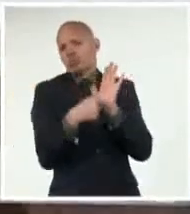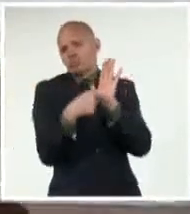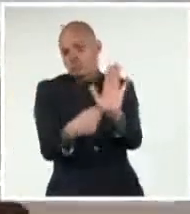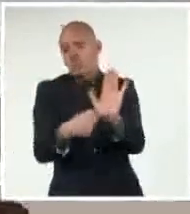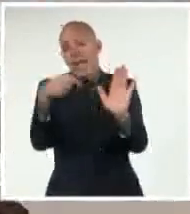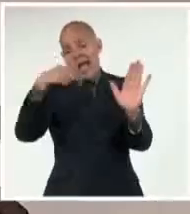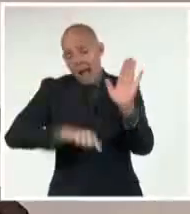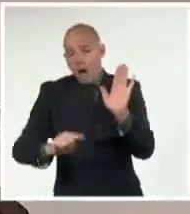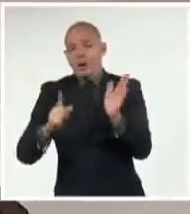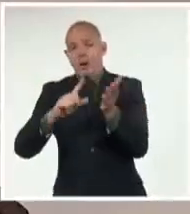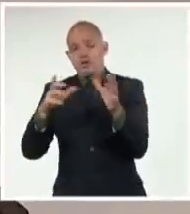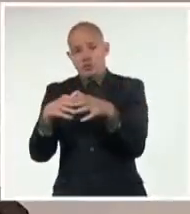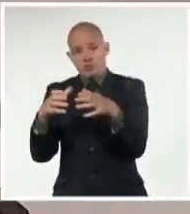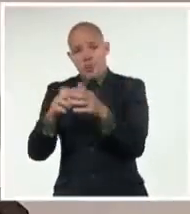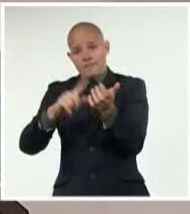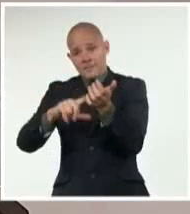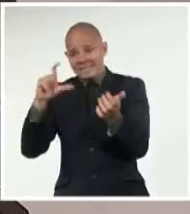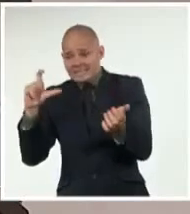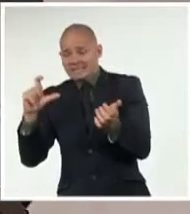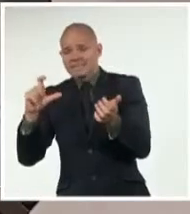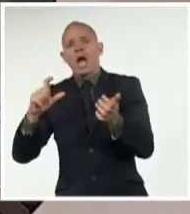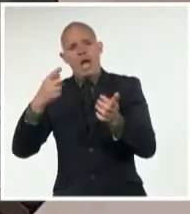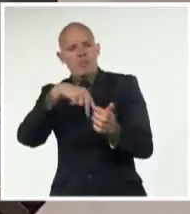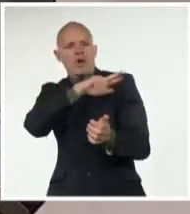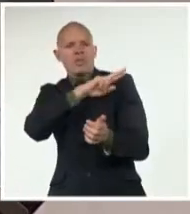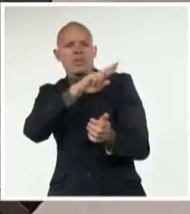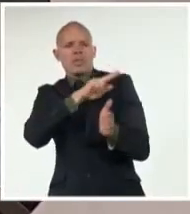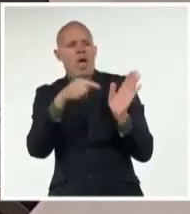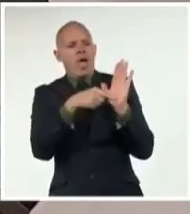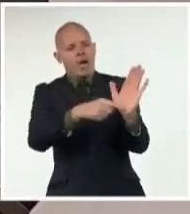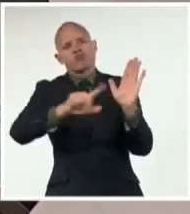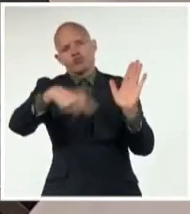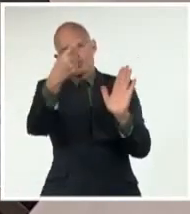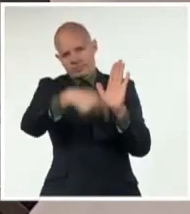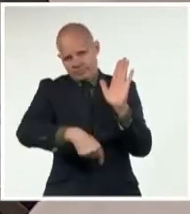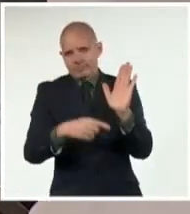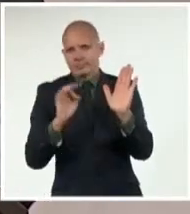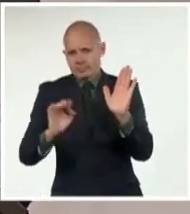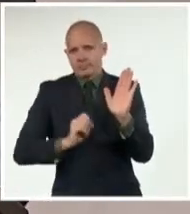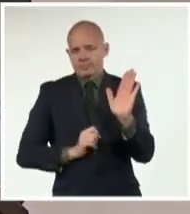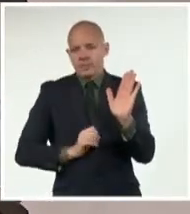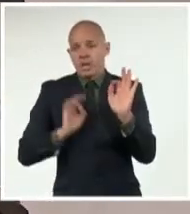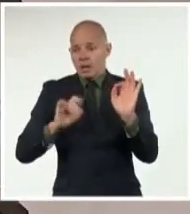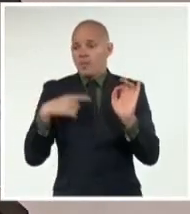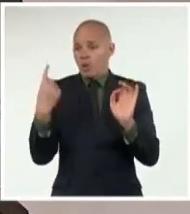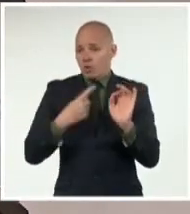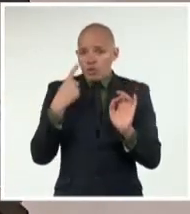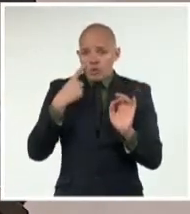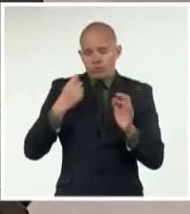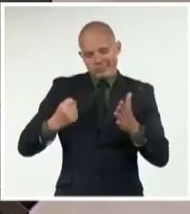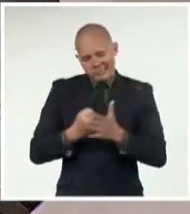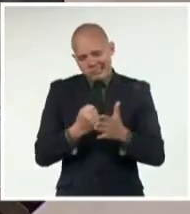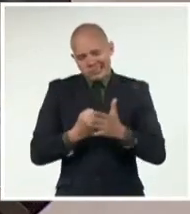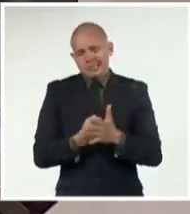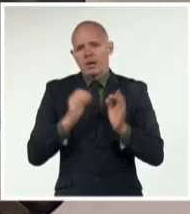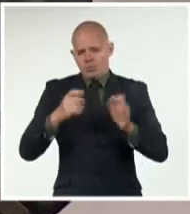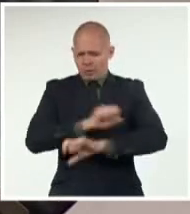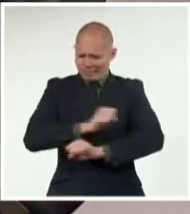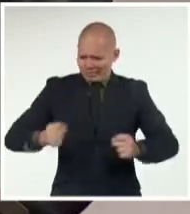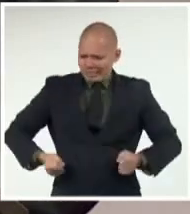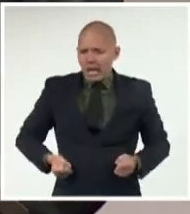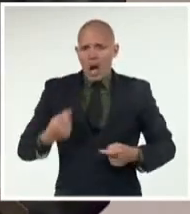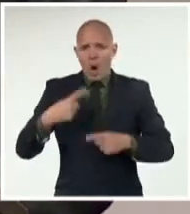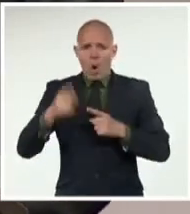el consenso social, todo lo cual nos ha conducido a resistir de manera creativa frente a la